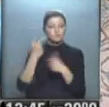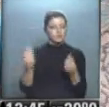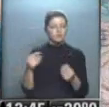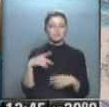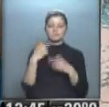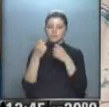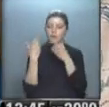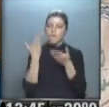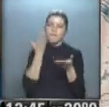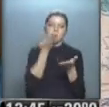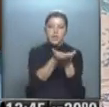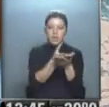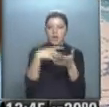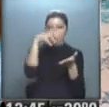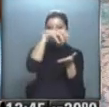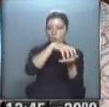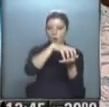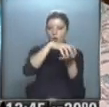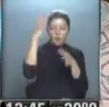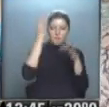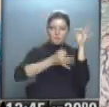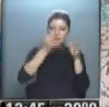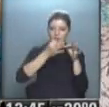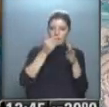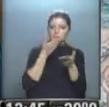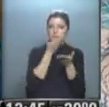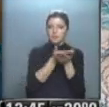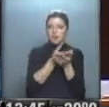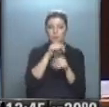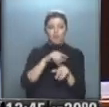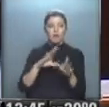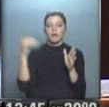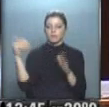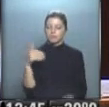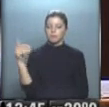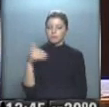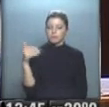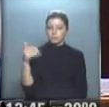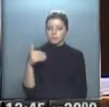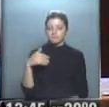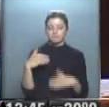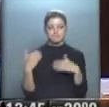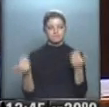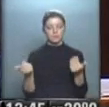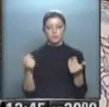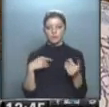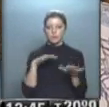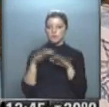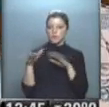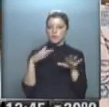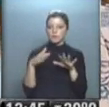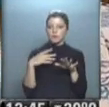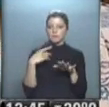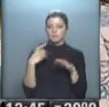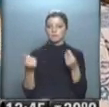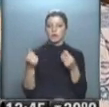juzgado penal que dichas causas habían dejado sin efectos porque todavía estaban tramitando. Esto llegó un momento, esto cierra